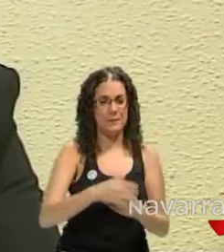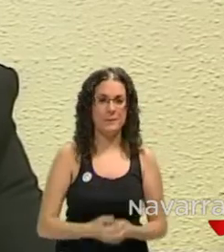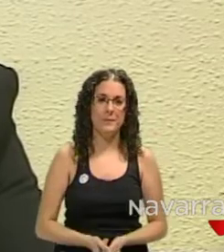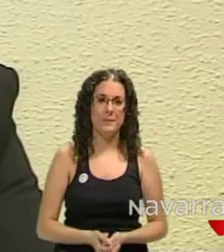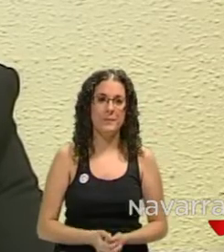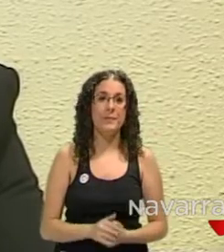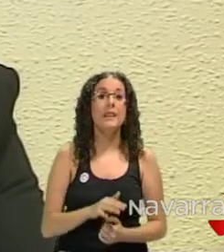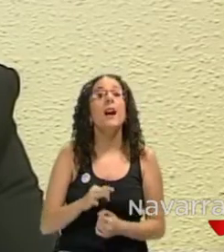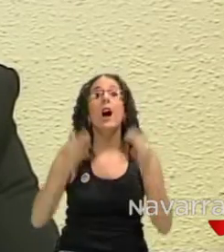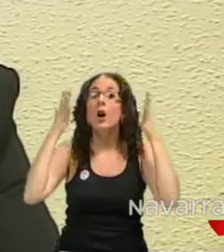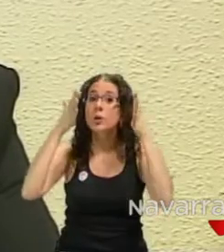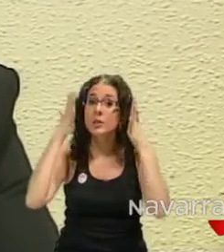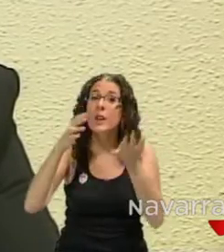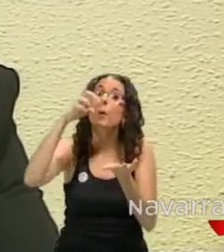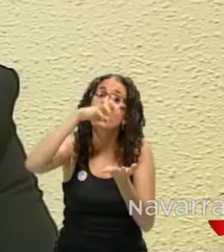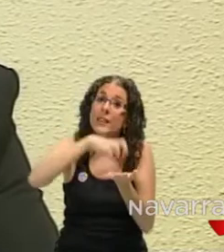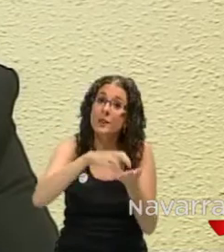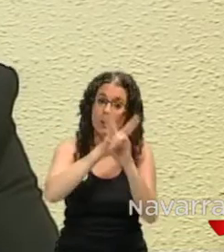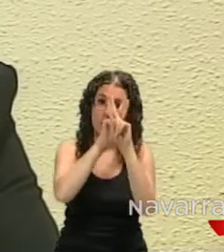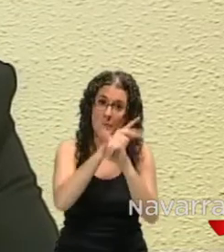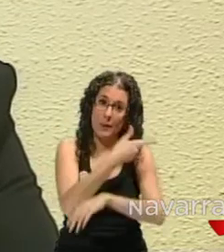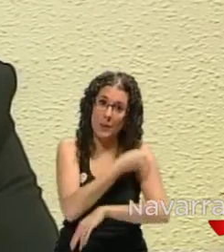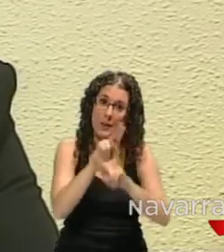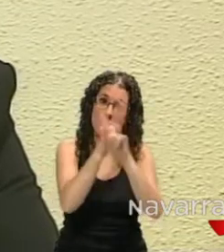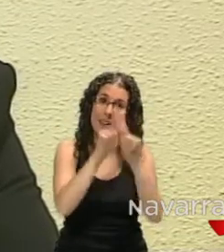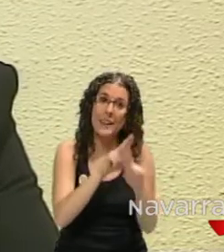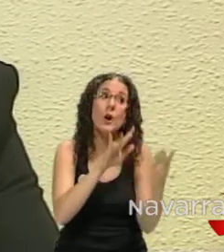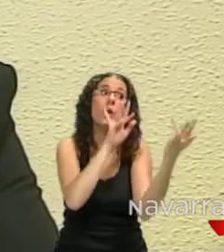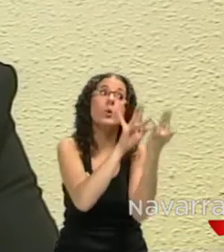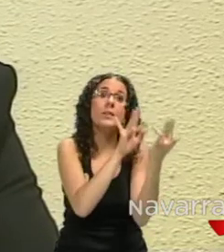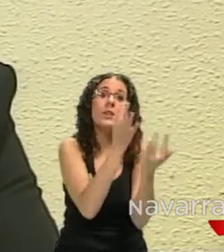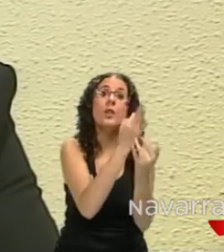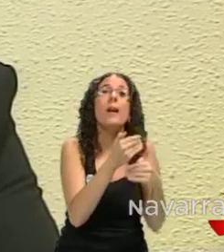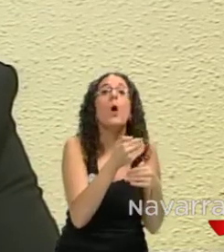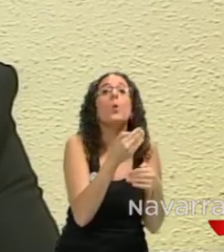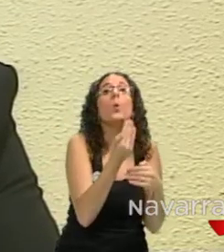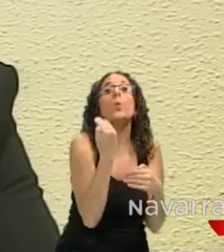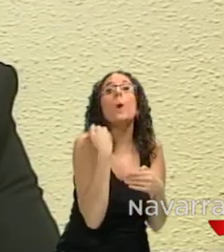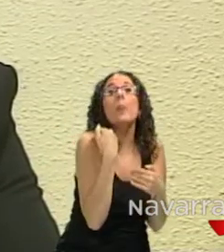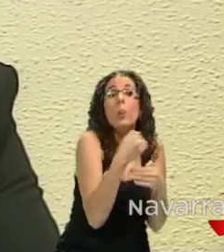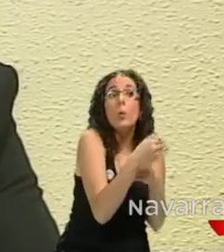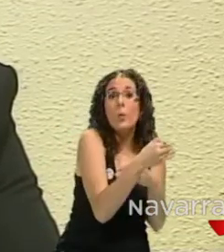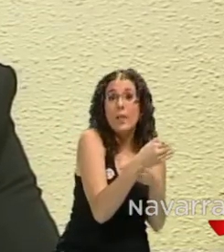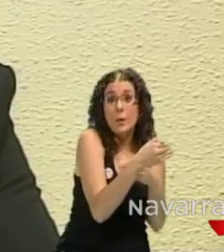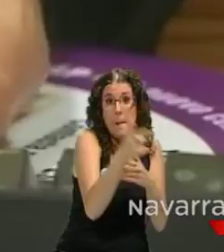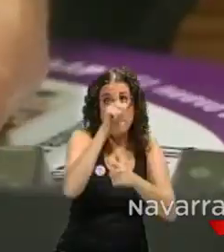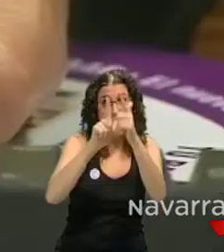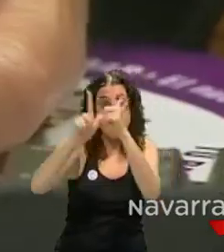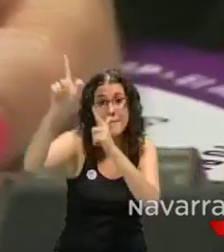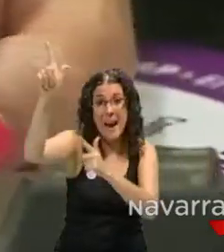se ponga en contacto con el Centro de Vacunación Internacional mes y medio antes de comenzar